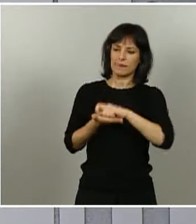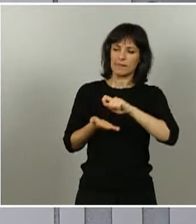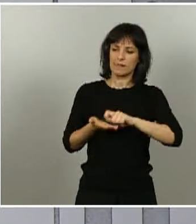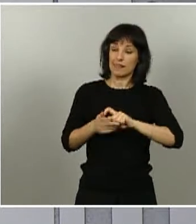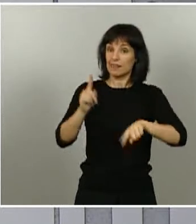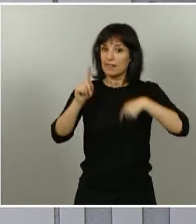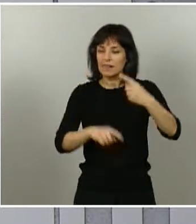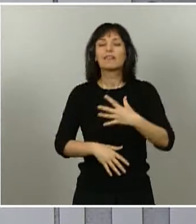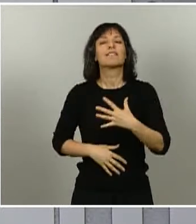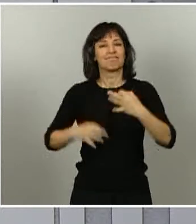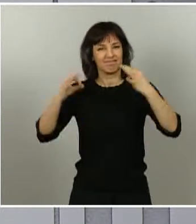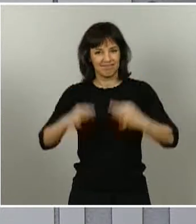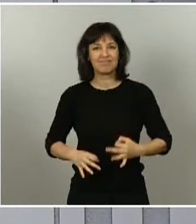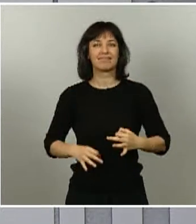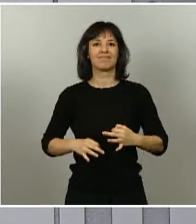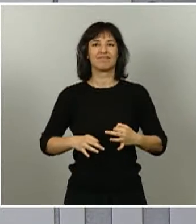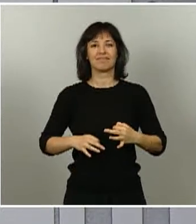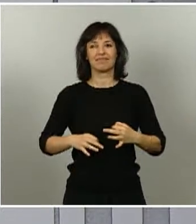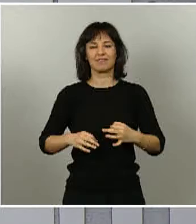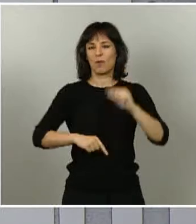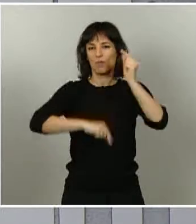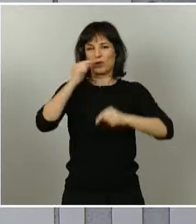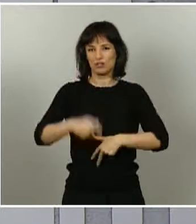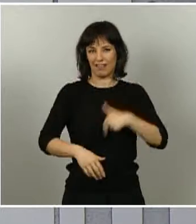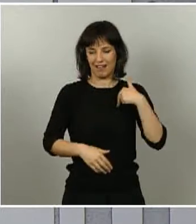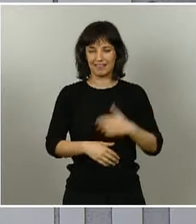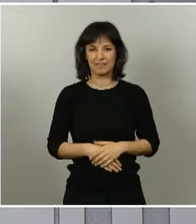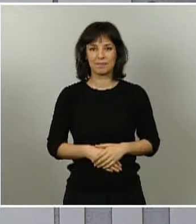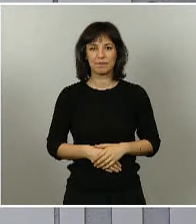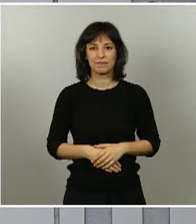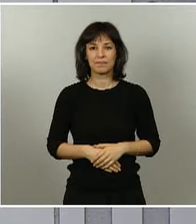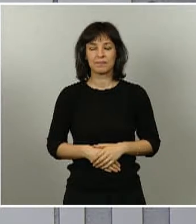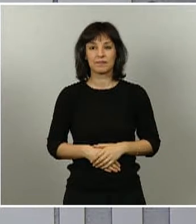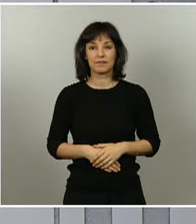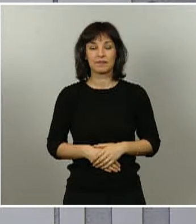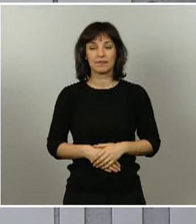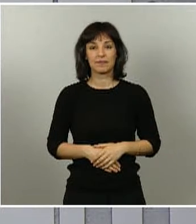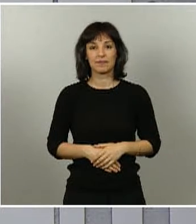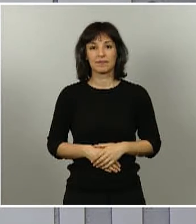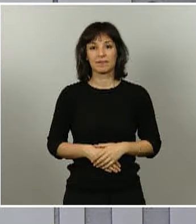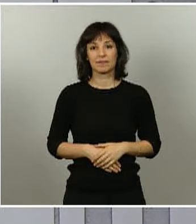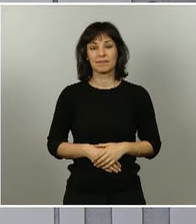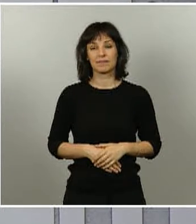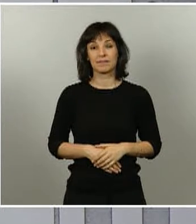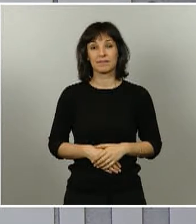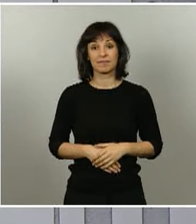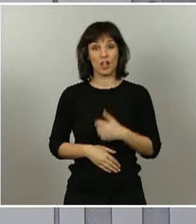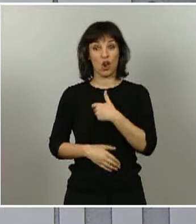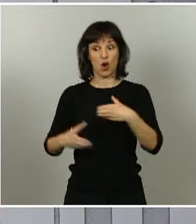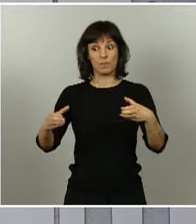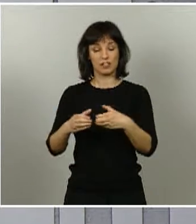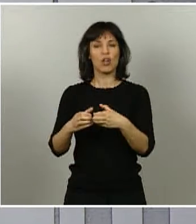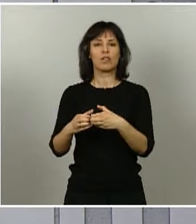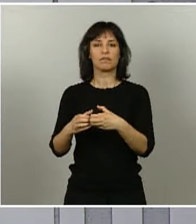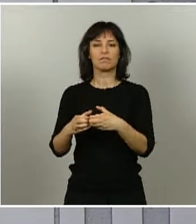establecer el conjunto de las cuentas públicas. Esto va a ser lo que va a pivotar los números para el próximo año, una vez que